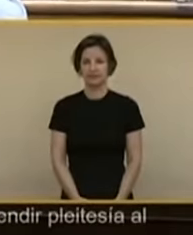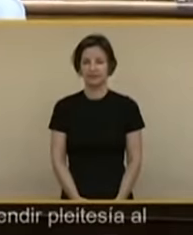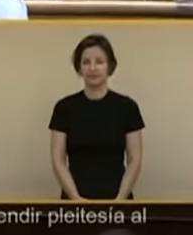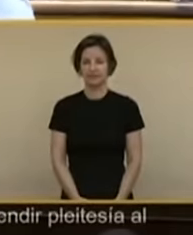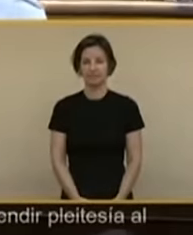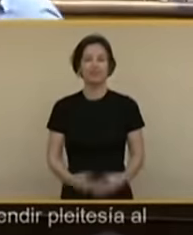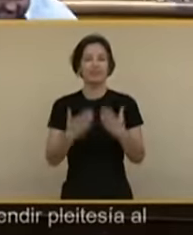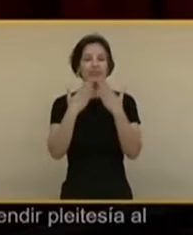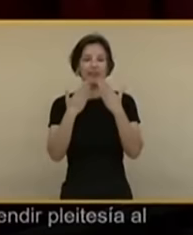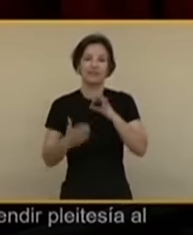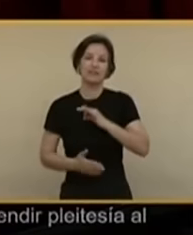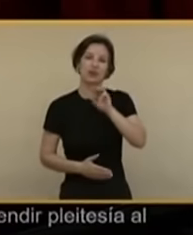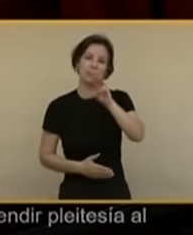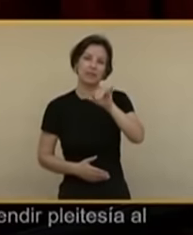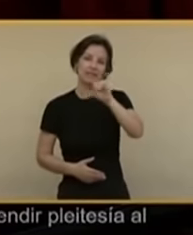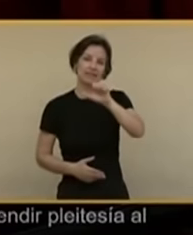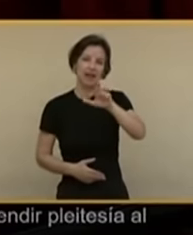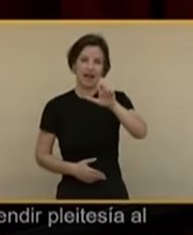Gracias señor